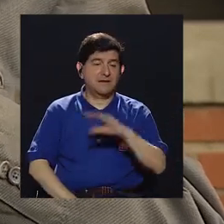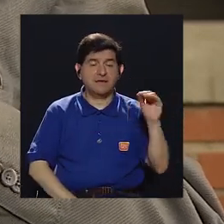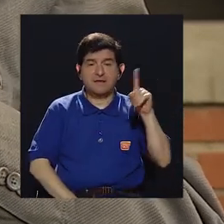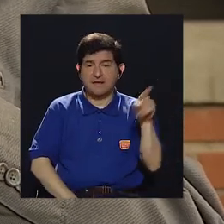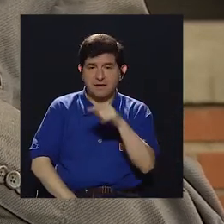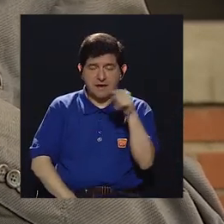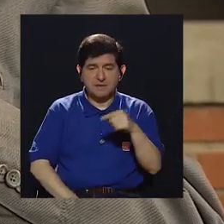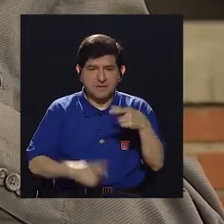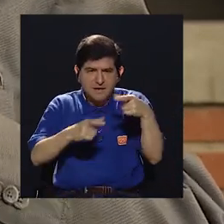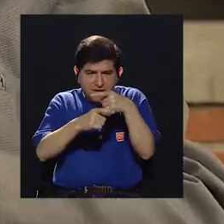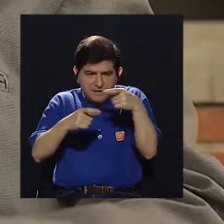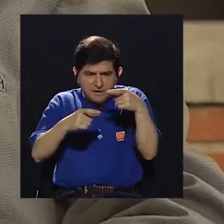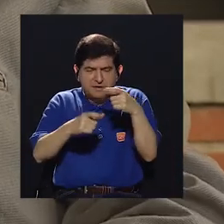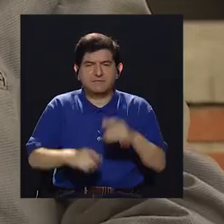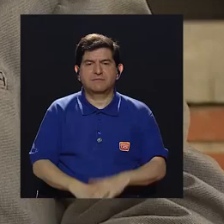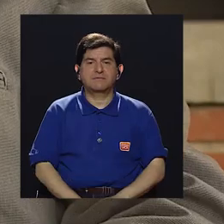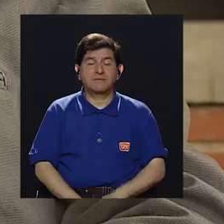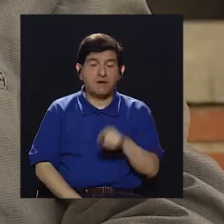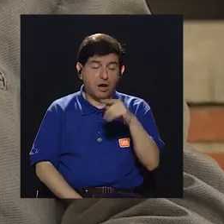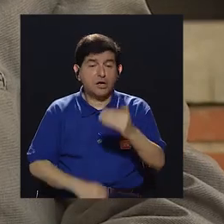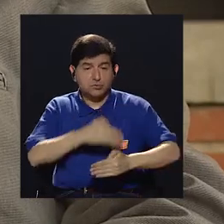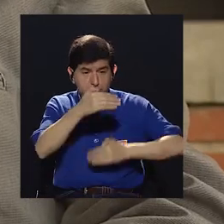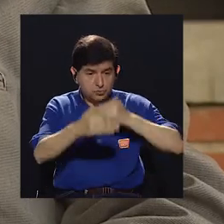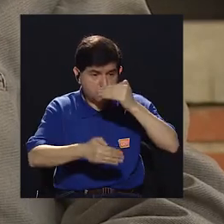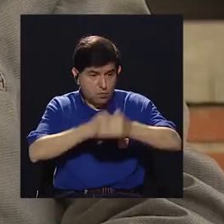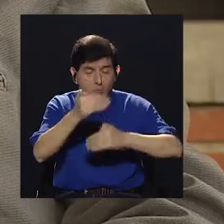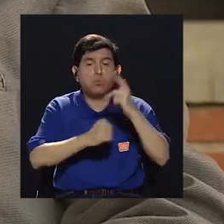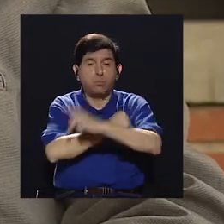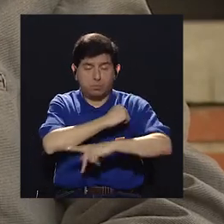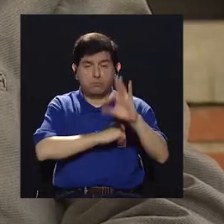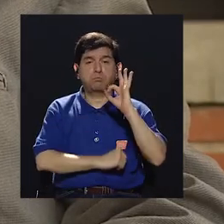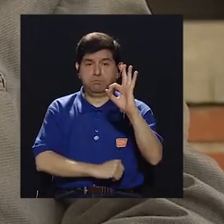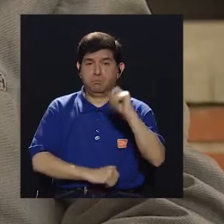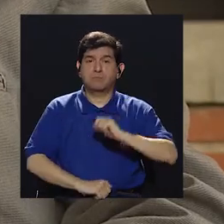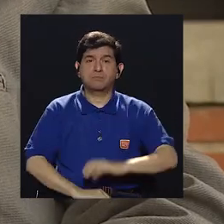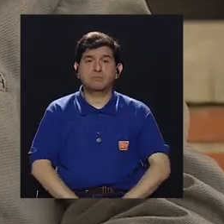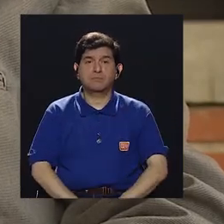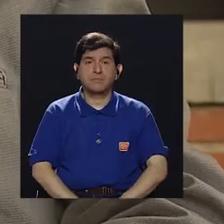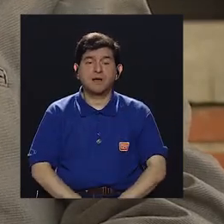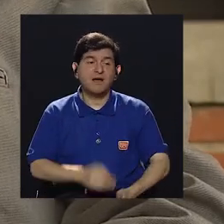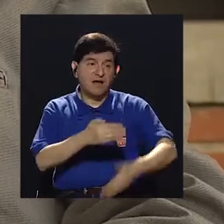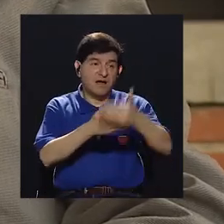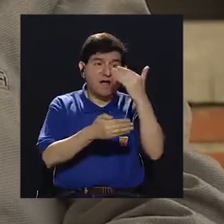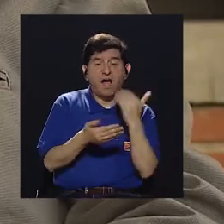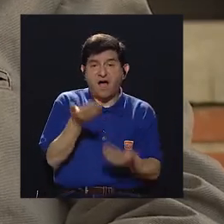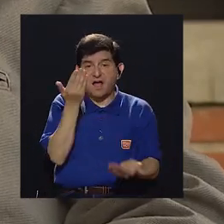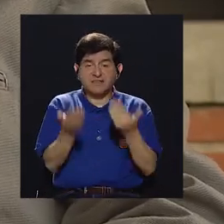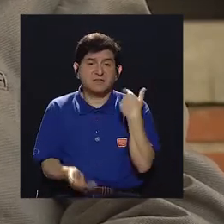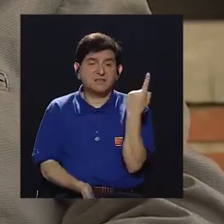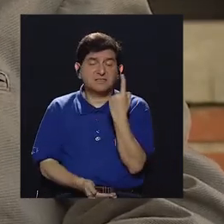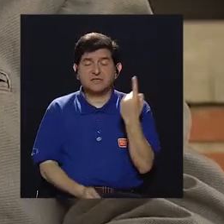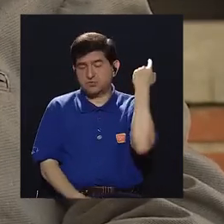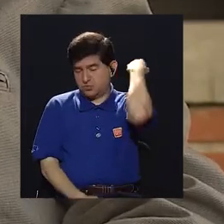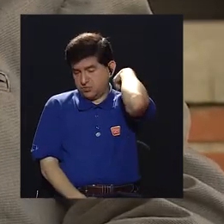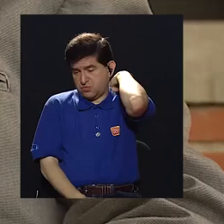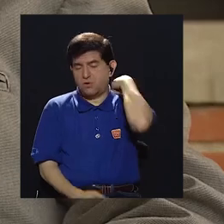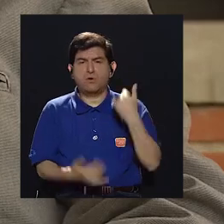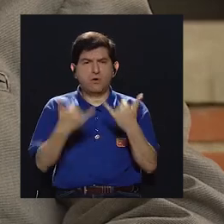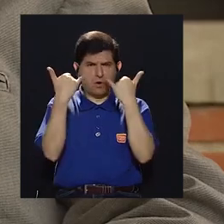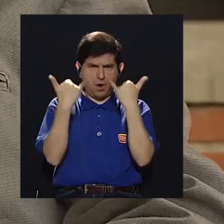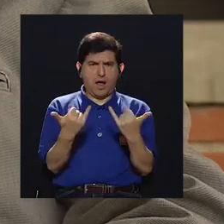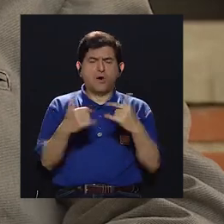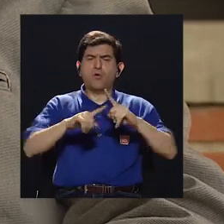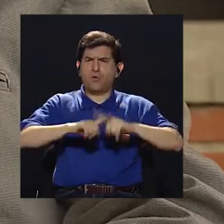mueve y poder quitar la estrechez. Esto ha evolucionado en nuestro país bastante, entonces no solo, antes lo hacíamos solo por detrás, hoy en